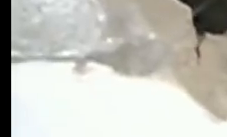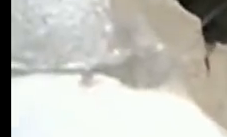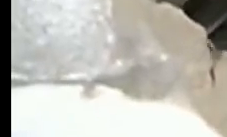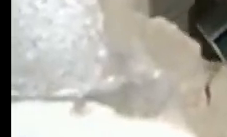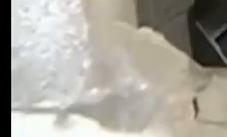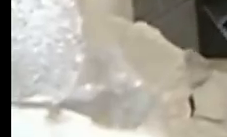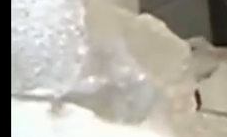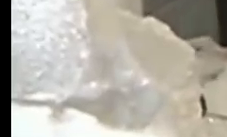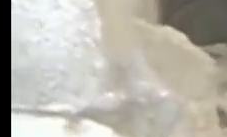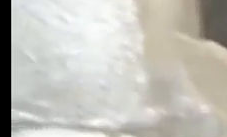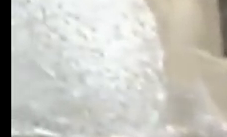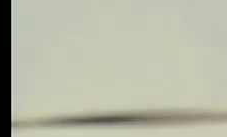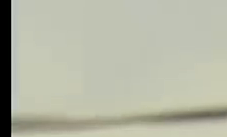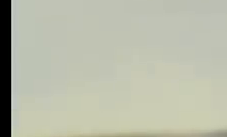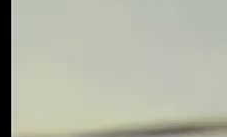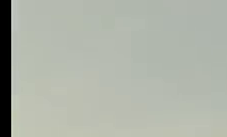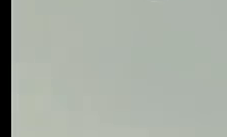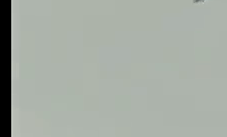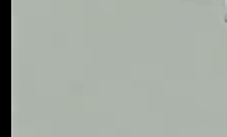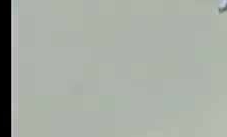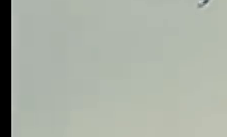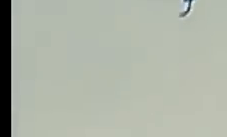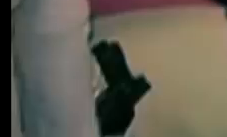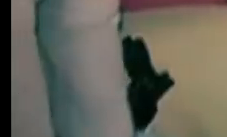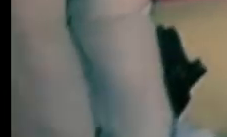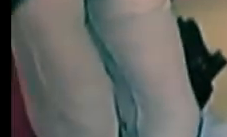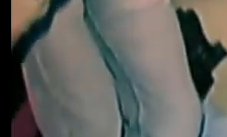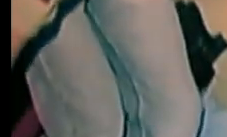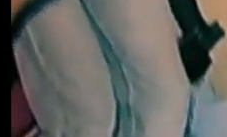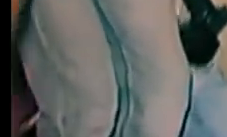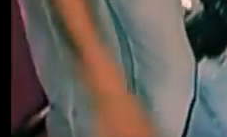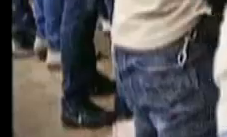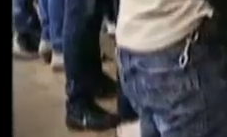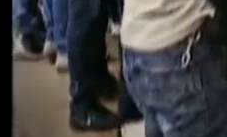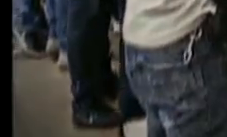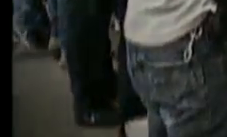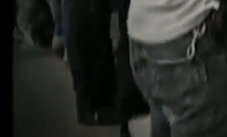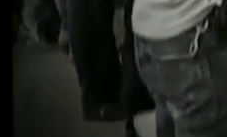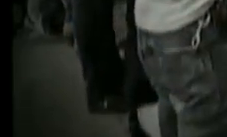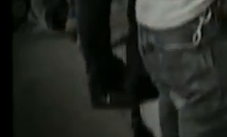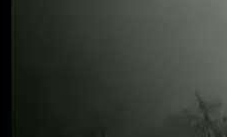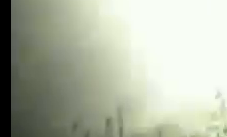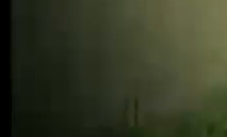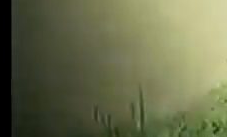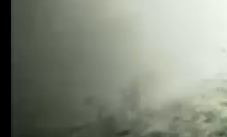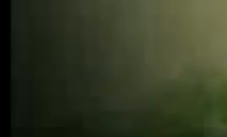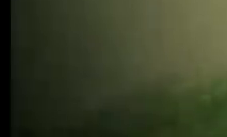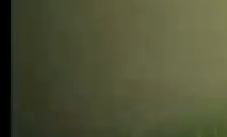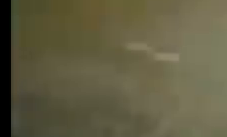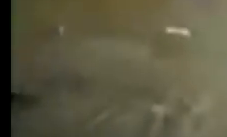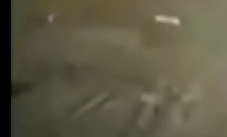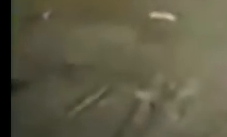aquí droga, se reparten sectores. Para que se acabe esa delincuencia y los hancheros.